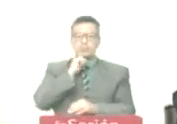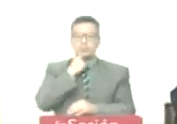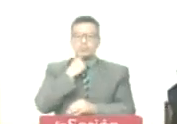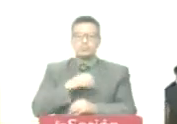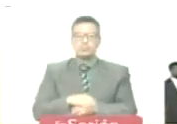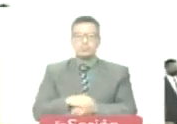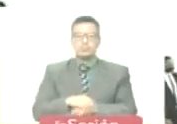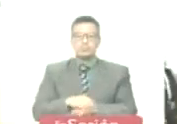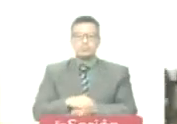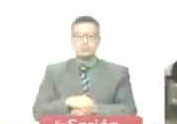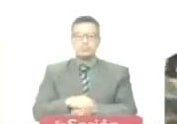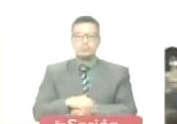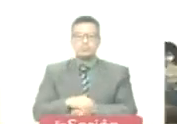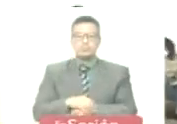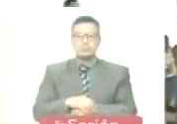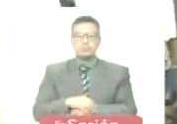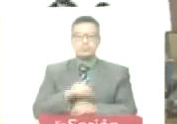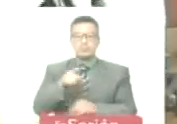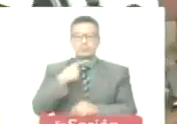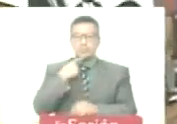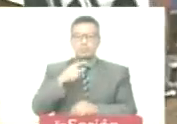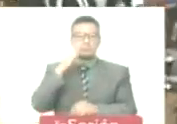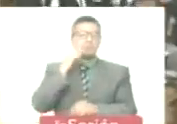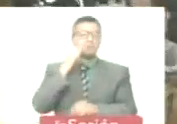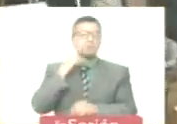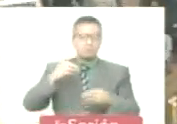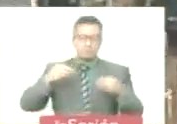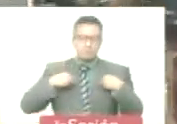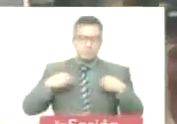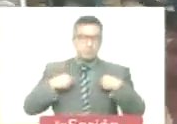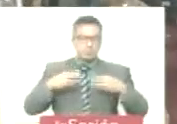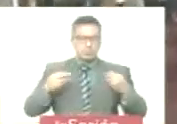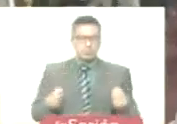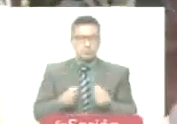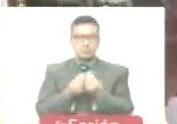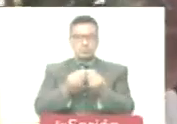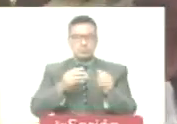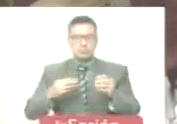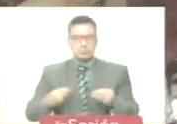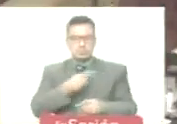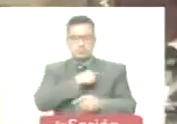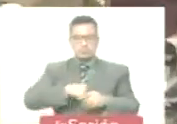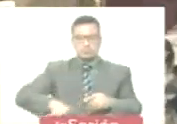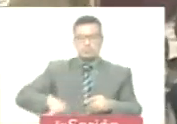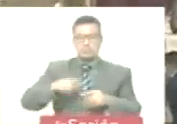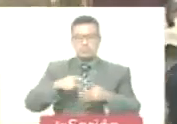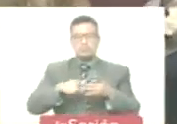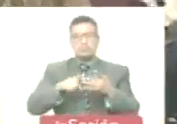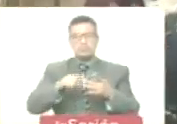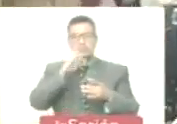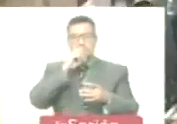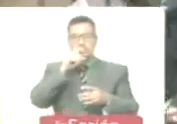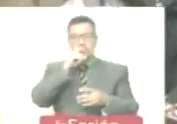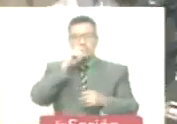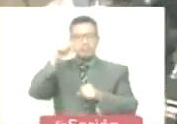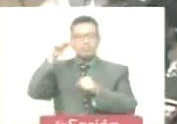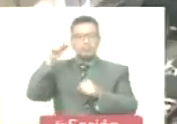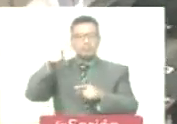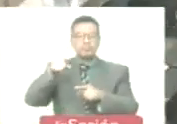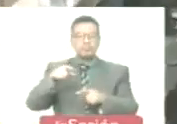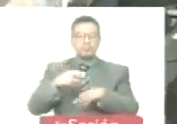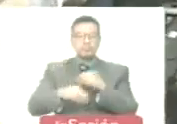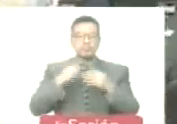Rusa. Y la experiencia vivida al lado del comandante presidente y del presidente Nicolás Maduro,